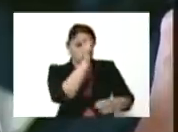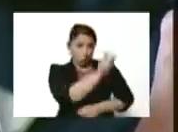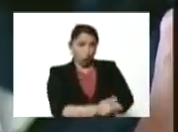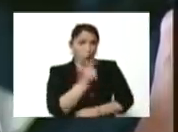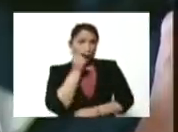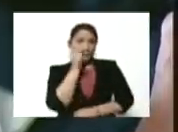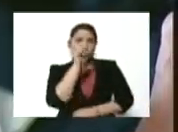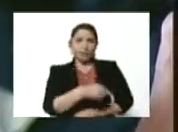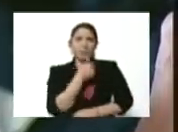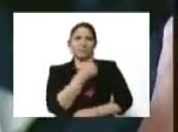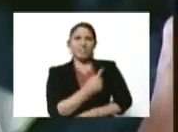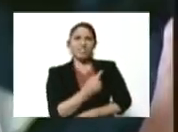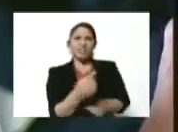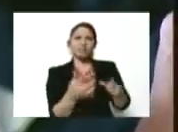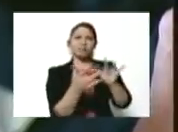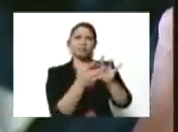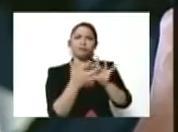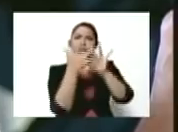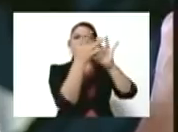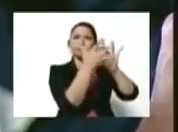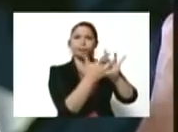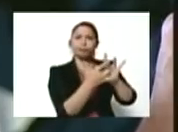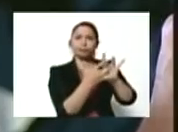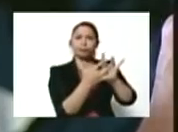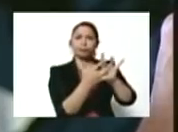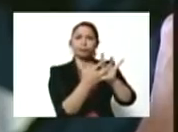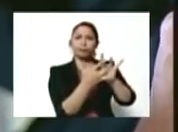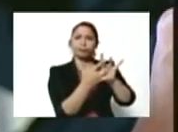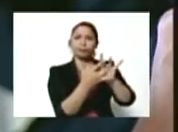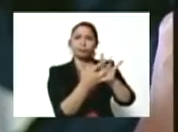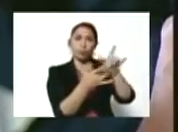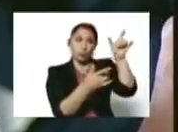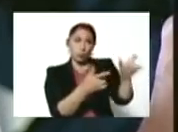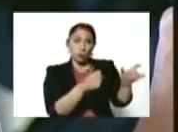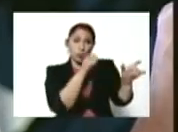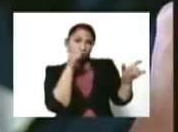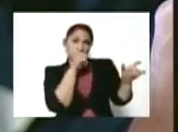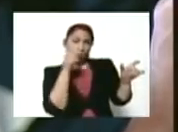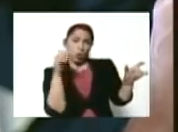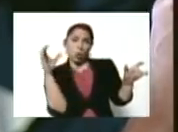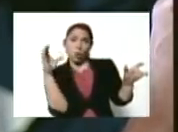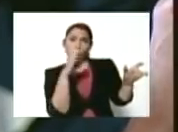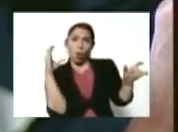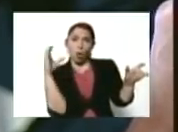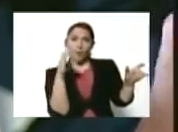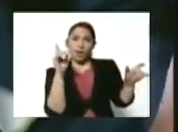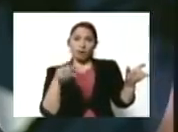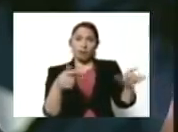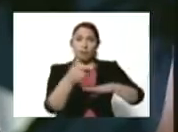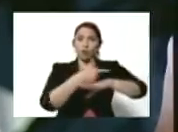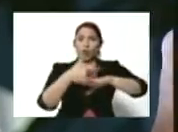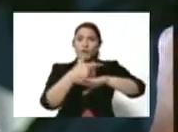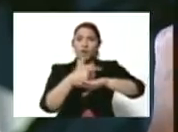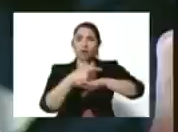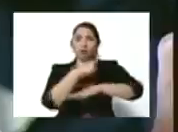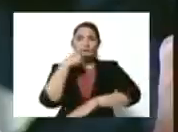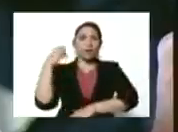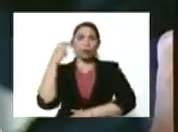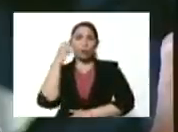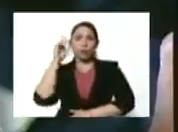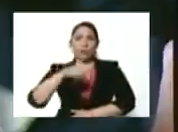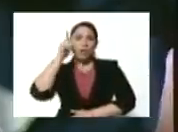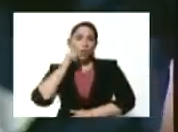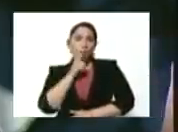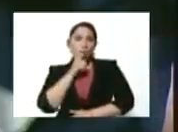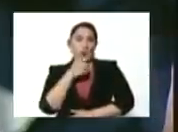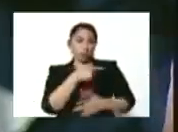también establece la relación directa entre el narcotráfico colombiano, el gobierno de Duque y Leopoldo López.